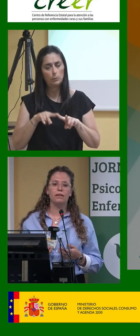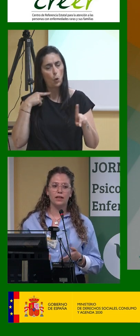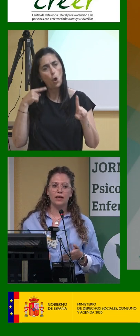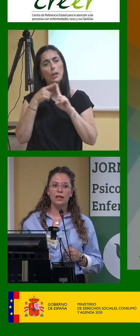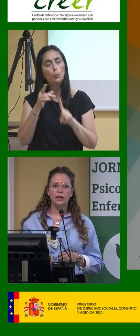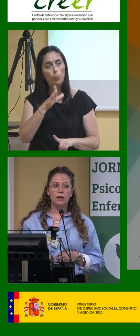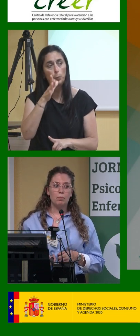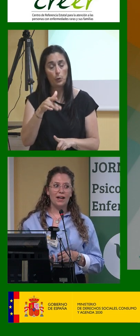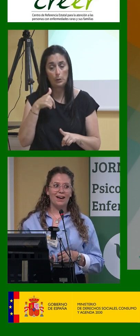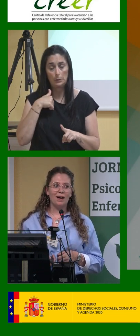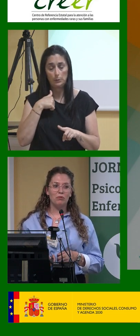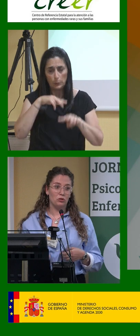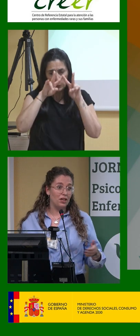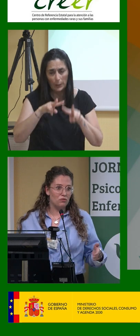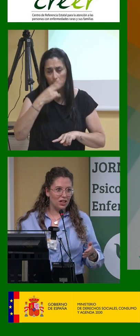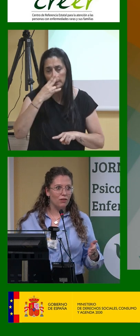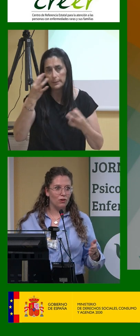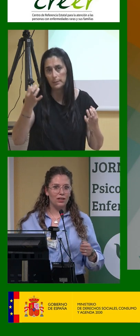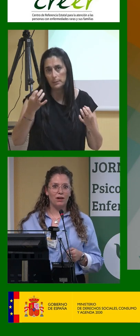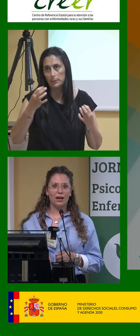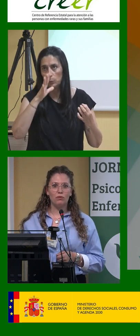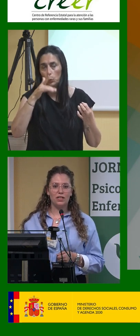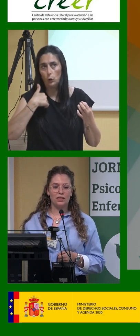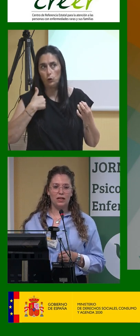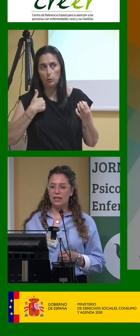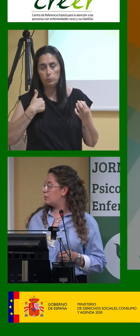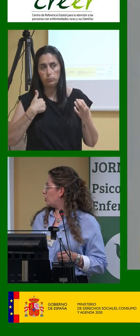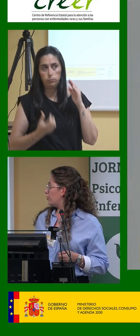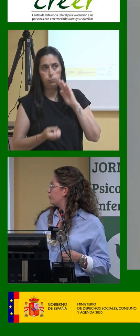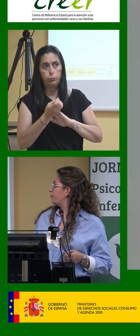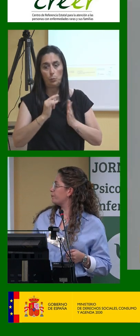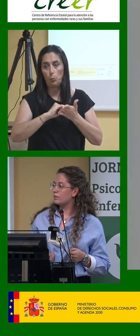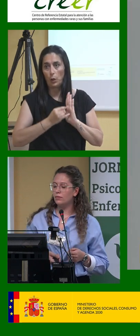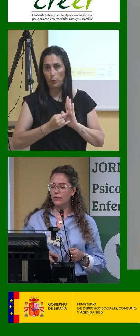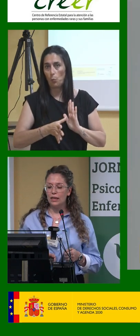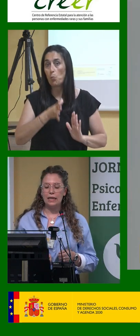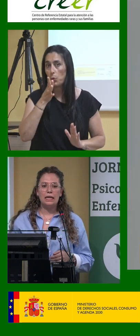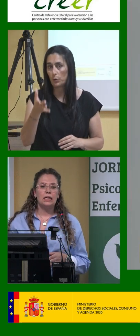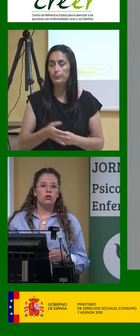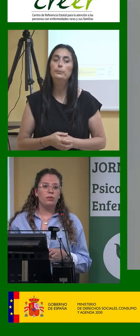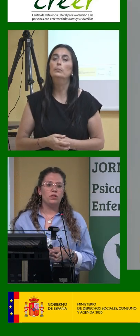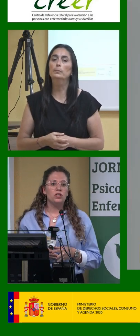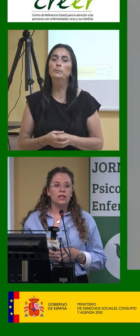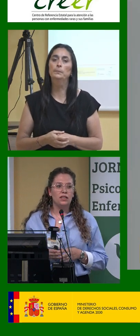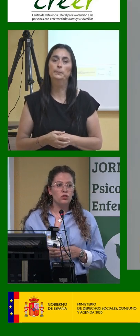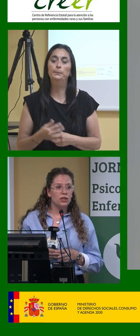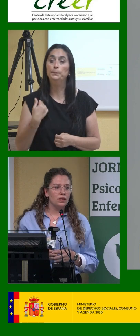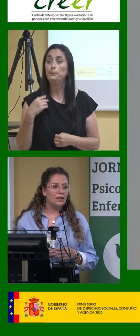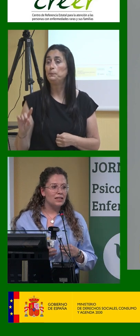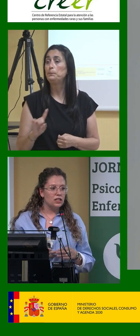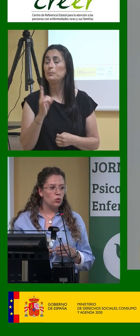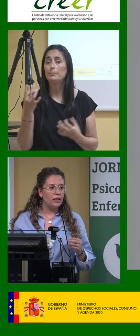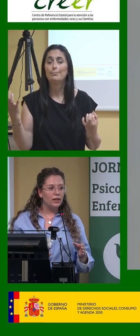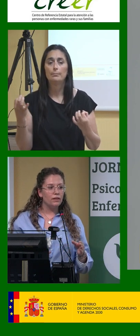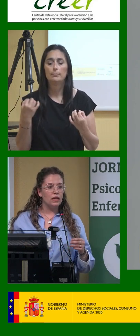interesa analizar de aquí para que hayamos llegado a llevar a cabo este proyecto. Lo primero es que tenemos que